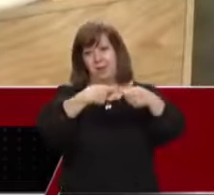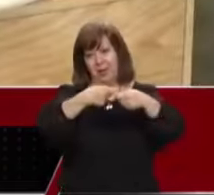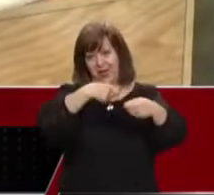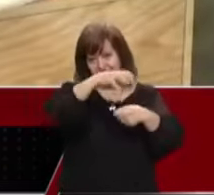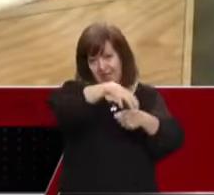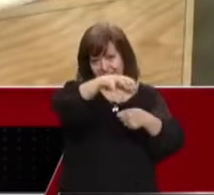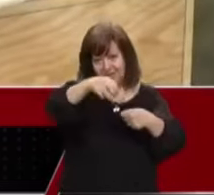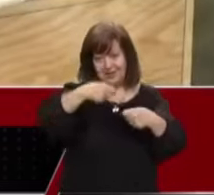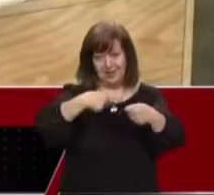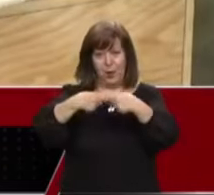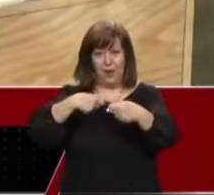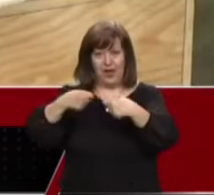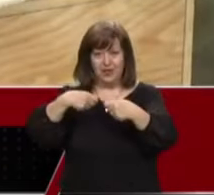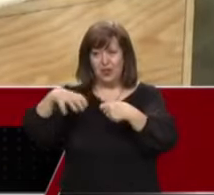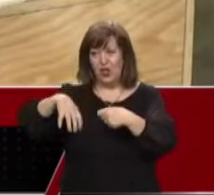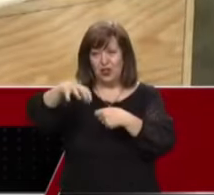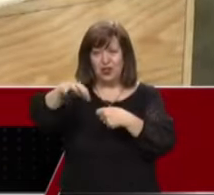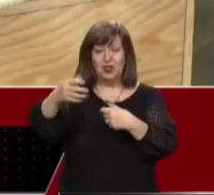del comercio que son...